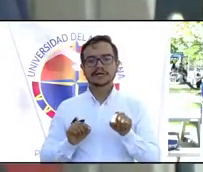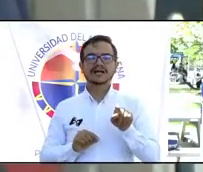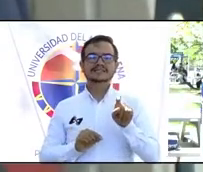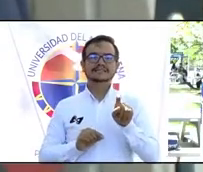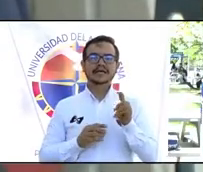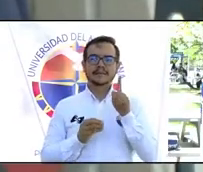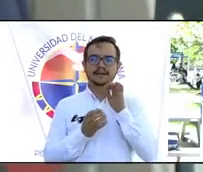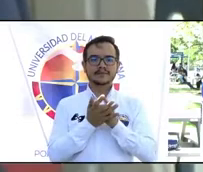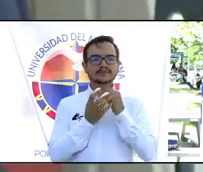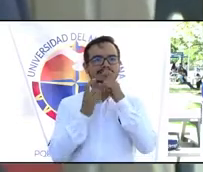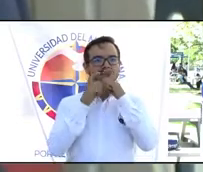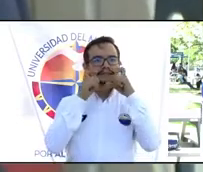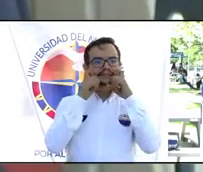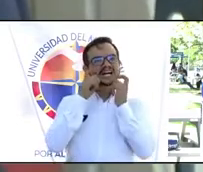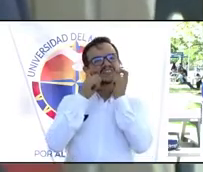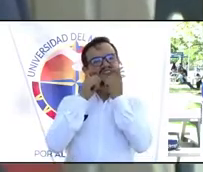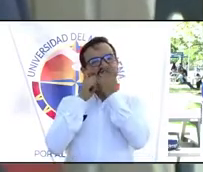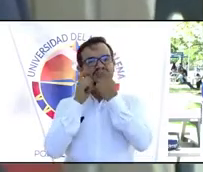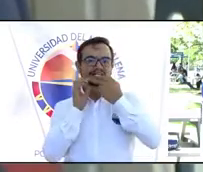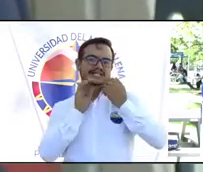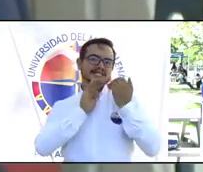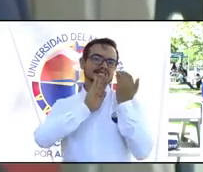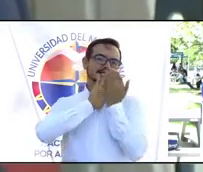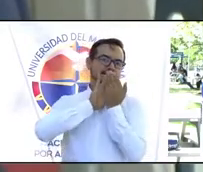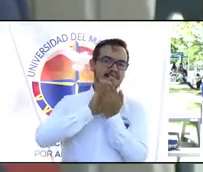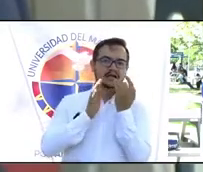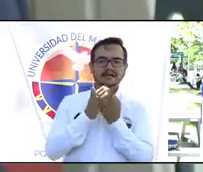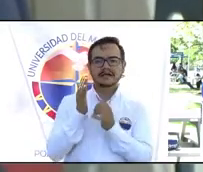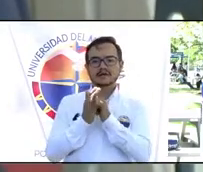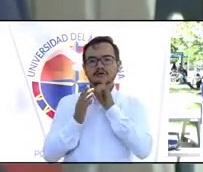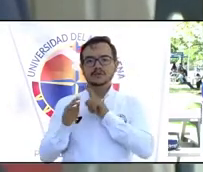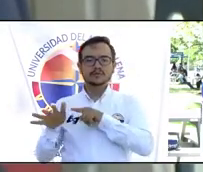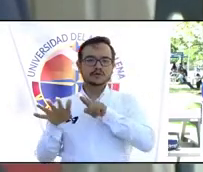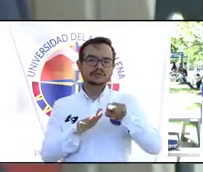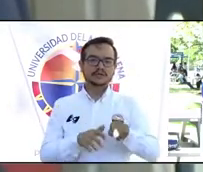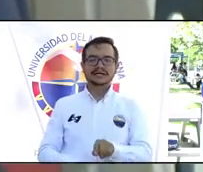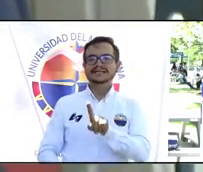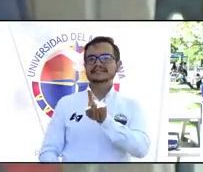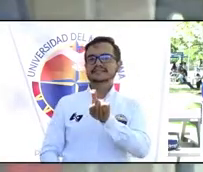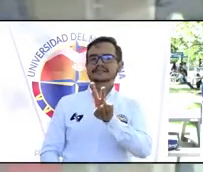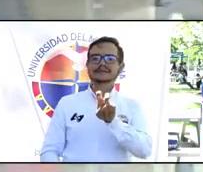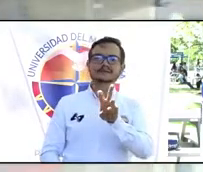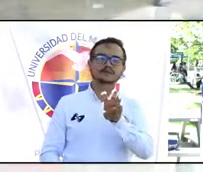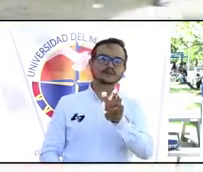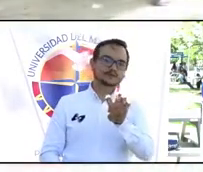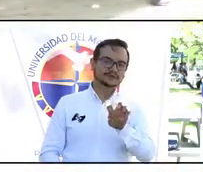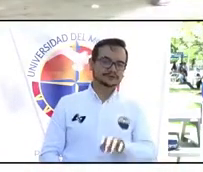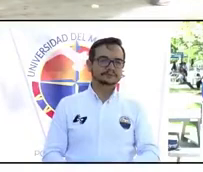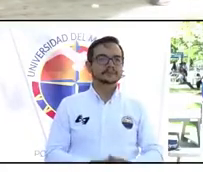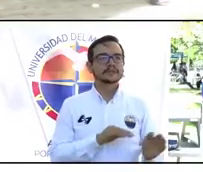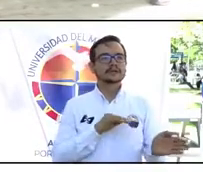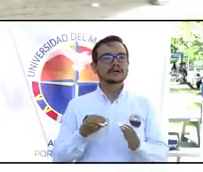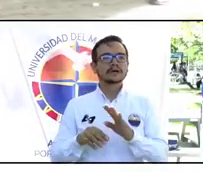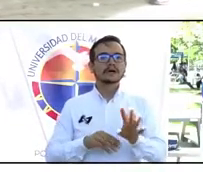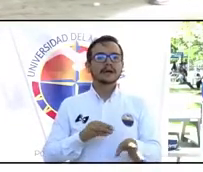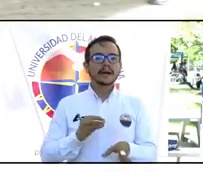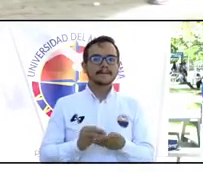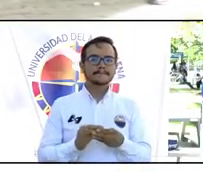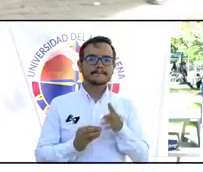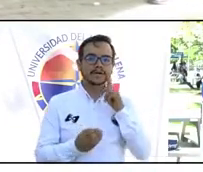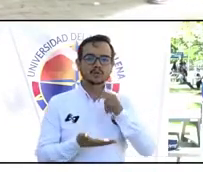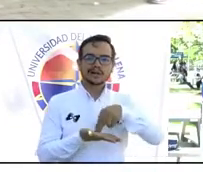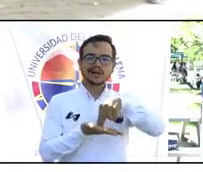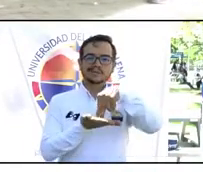periodoncia, endodoncia, en las clínicas de séptimo, octavo y noveno. Por último, una báscula para